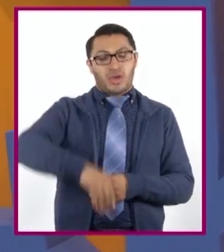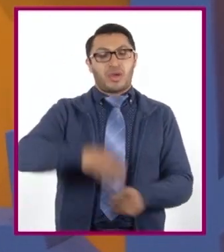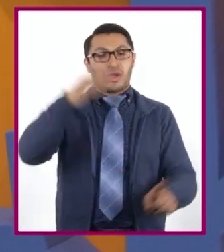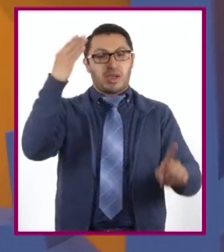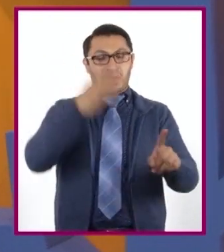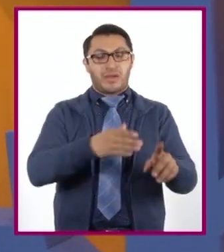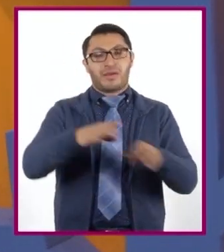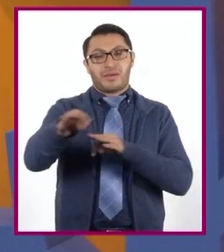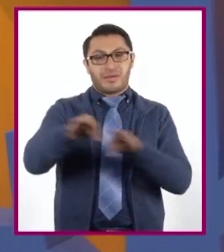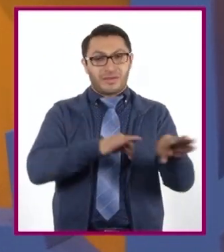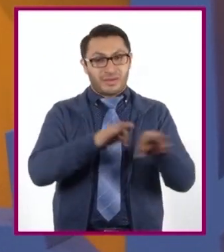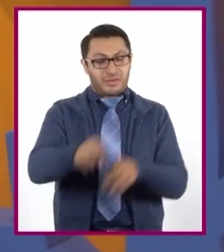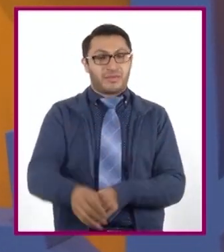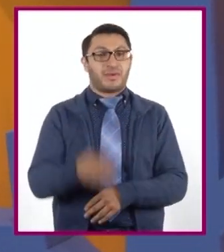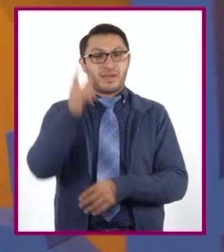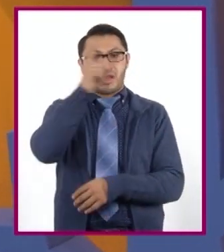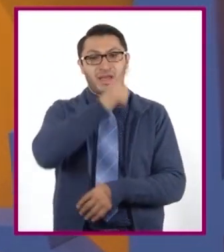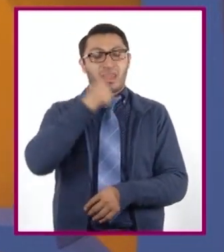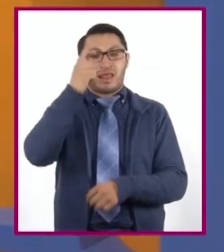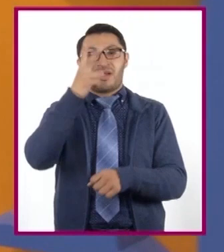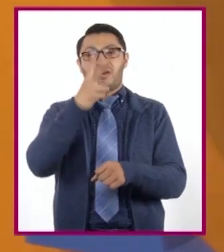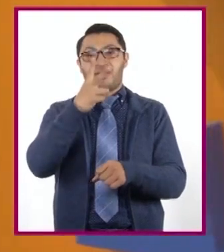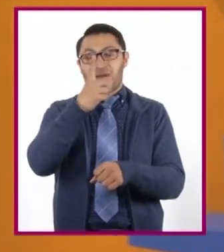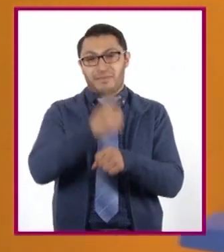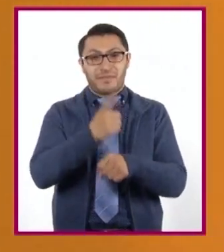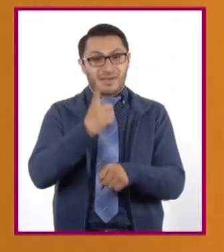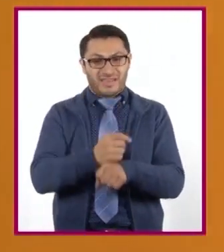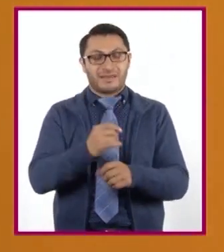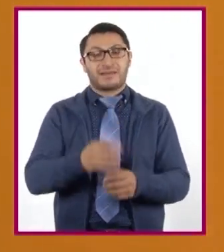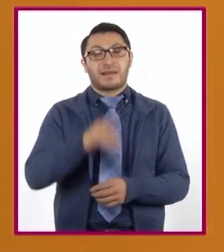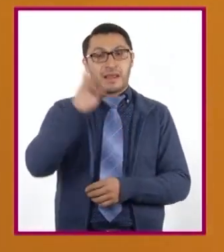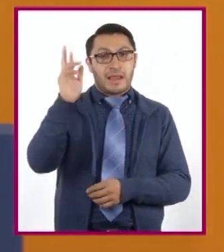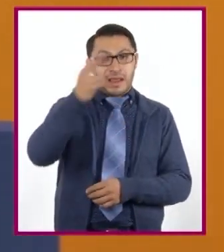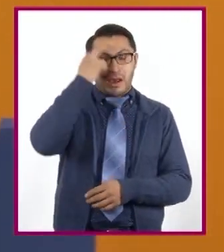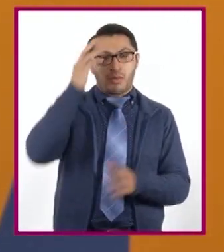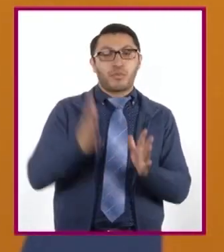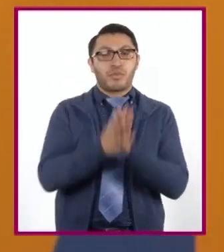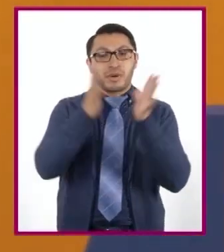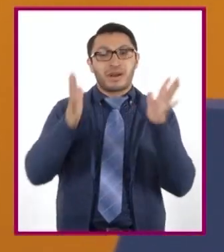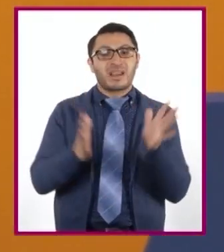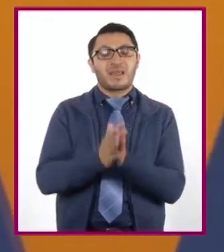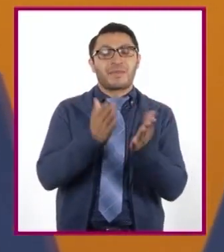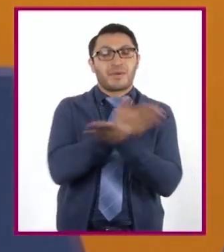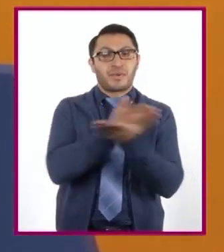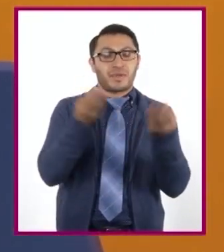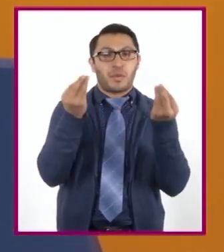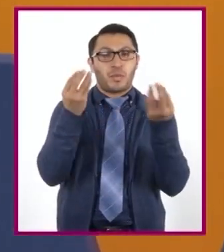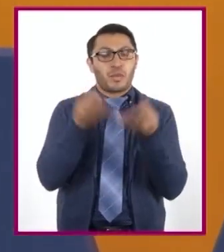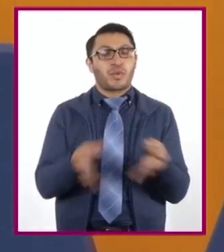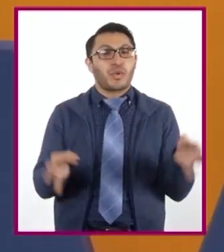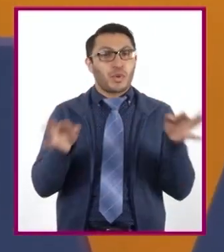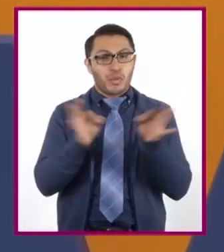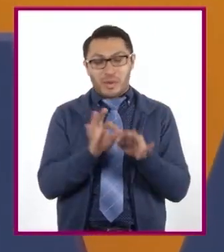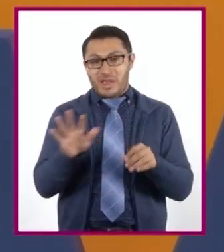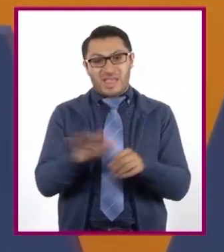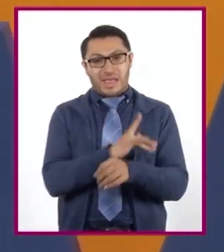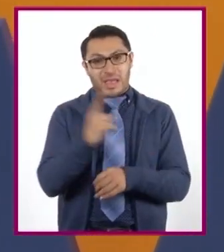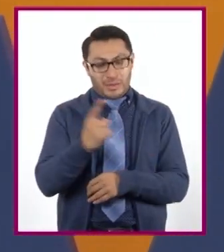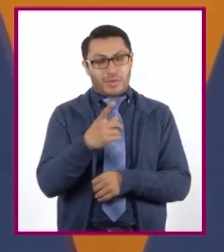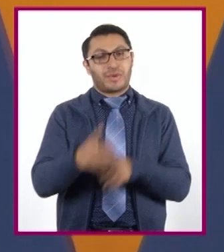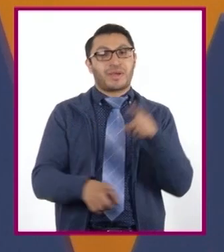la asignatura de lengua materna. Recuerden que su participación es muy importante, ya que de ella dependerán